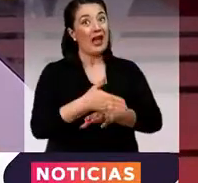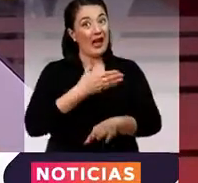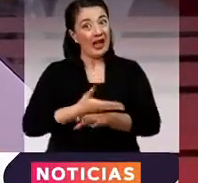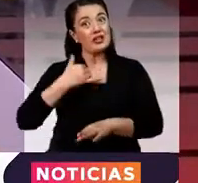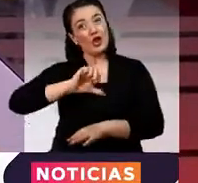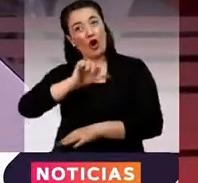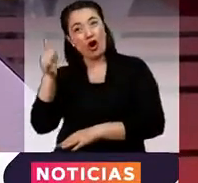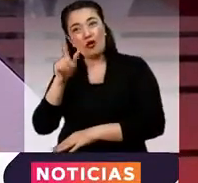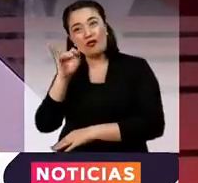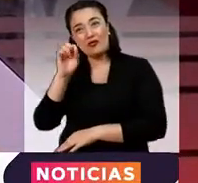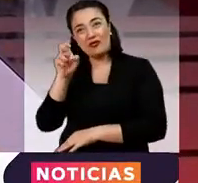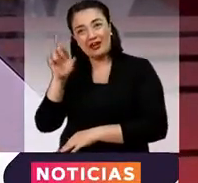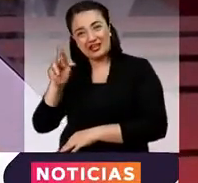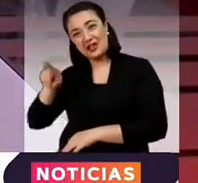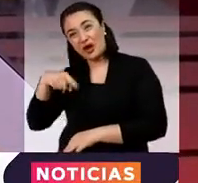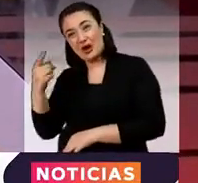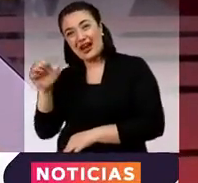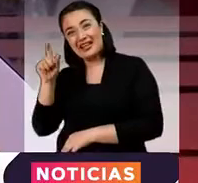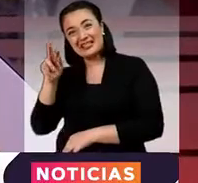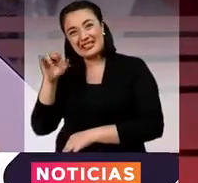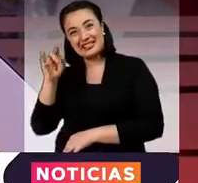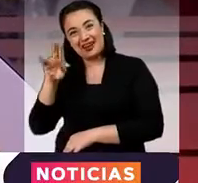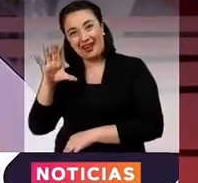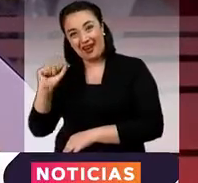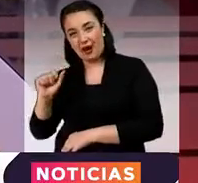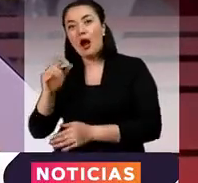y AstraZeneca a través del mecanismo COVAX.